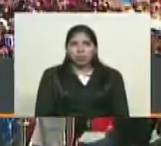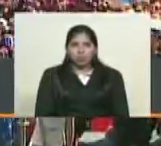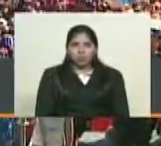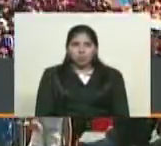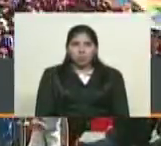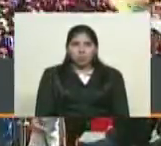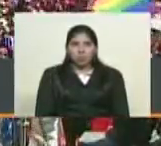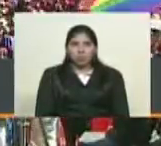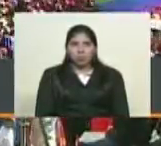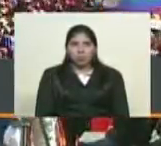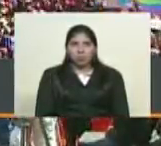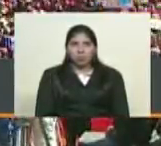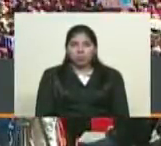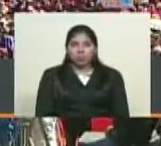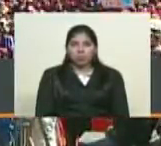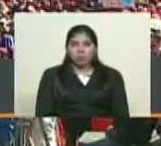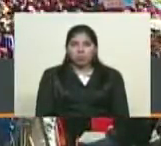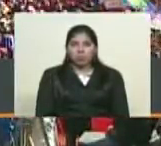Henry Falcón.